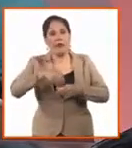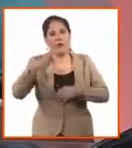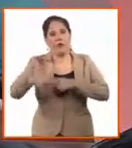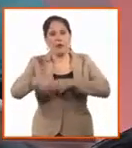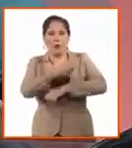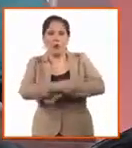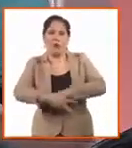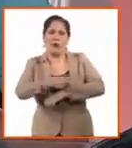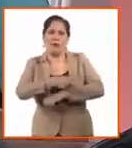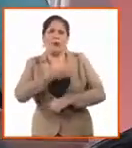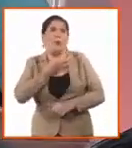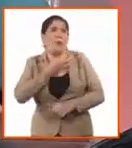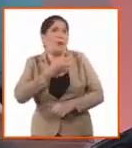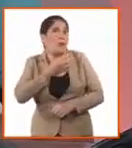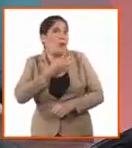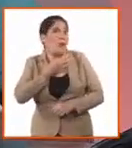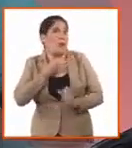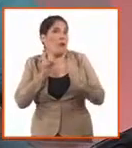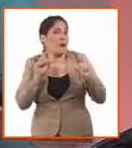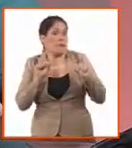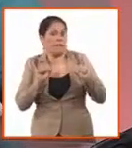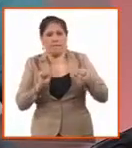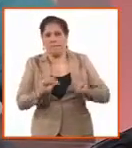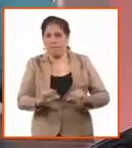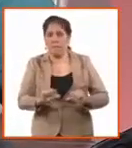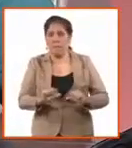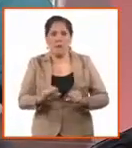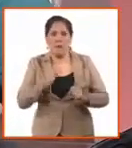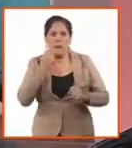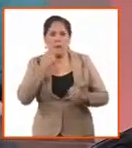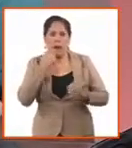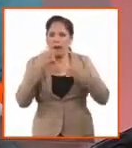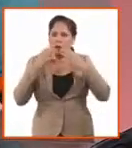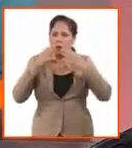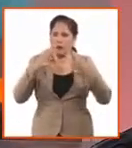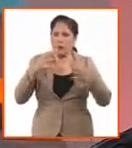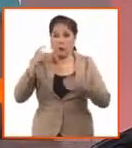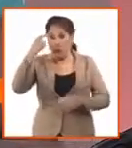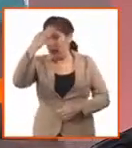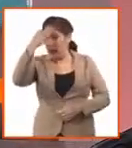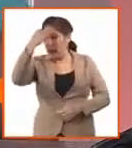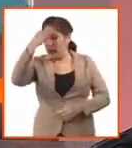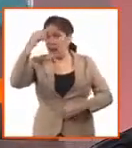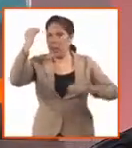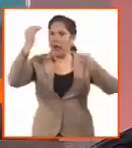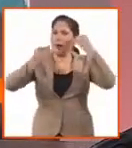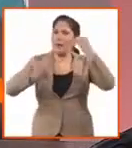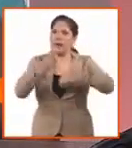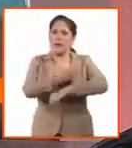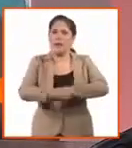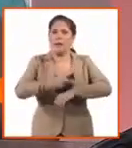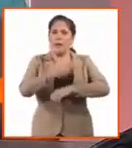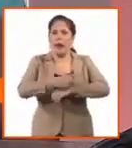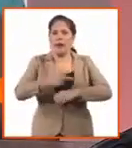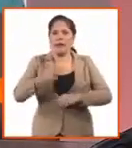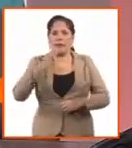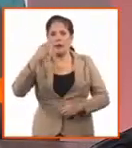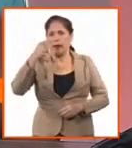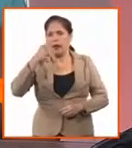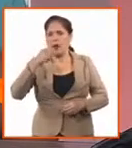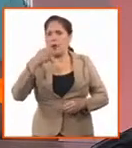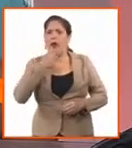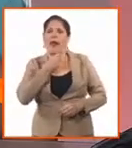o sea y en ese sentido es una ampliación y una profundización también de la idea del carácter internacional